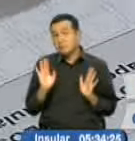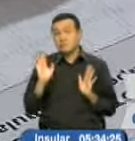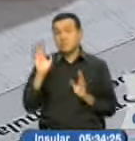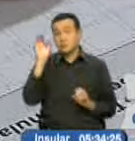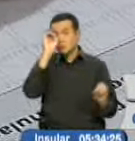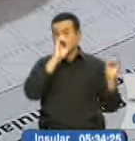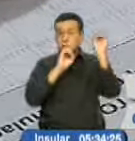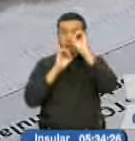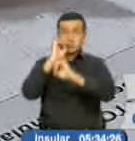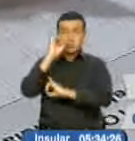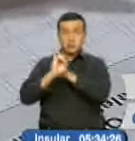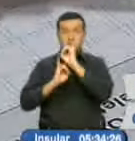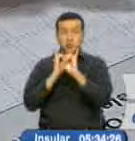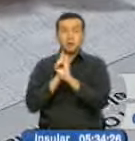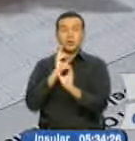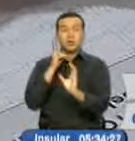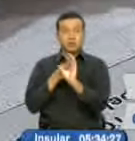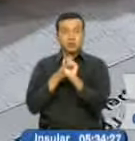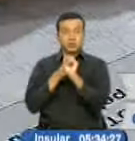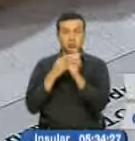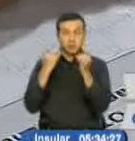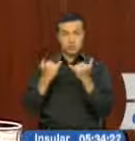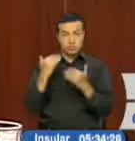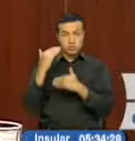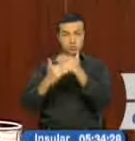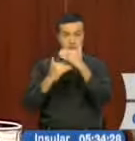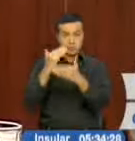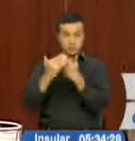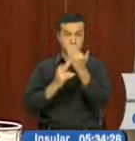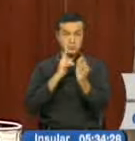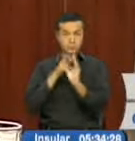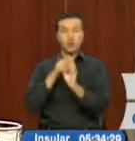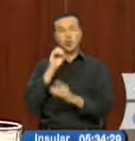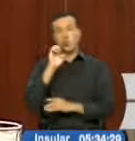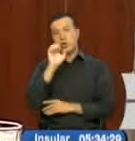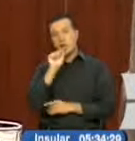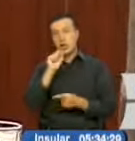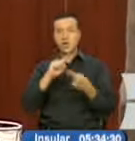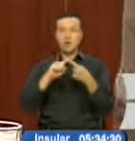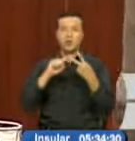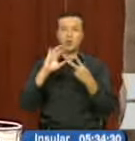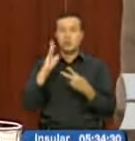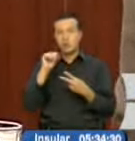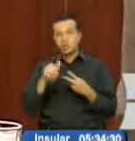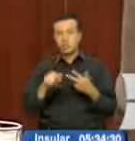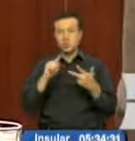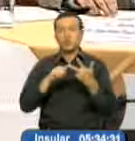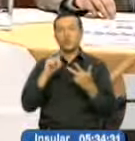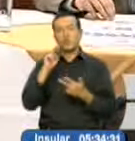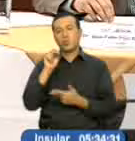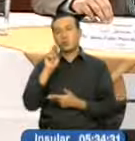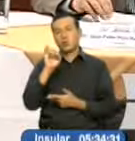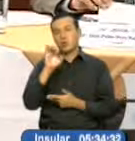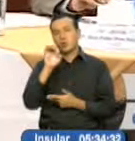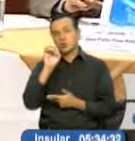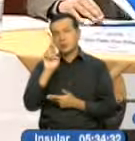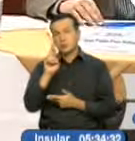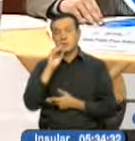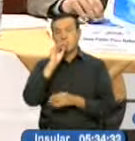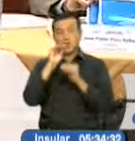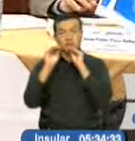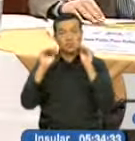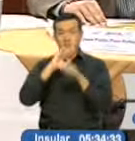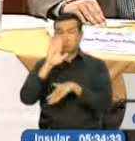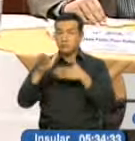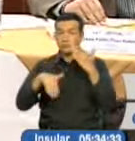observación internacionales también participarán en este proceso. Estarán de la OEA, estarán de UNASUR, estarán de UNIORE y estarán de AWEB. Y aclaró que todos los